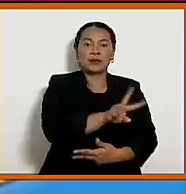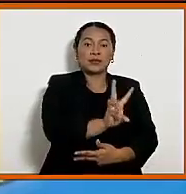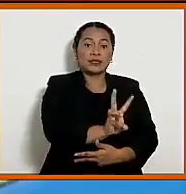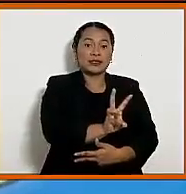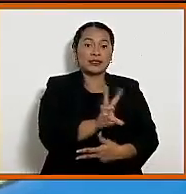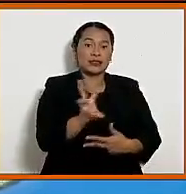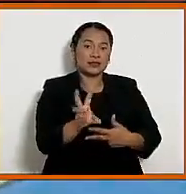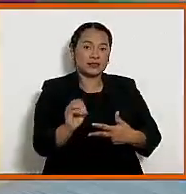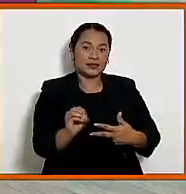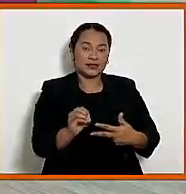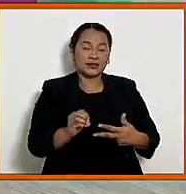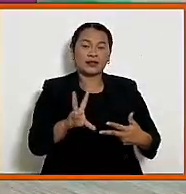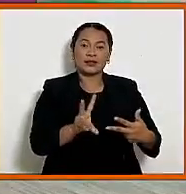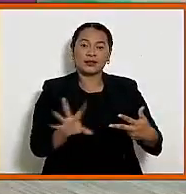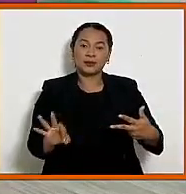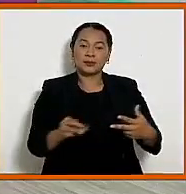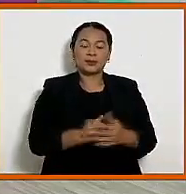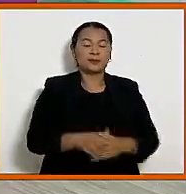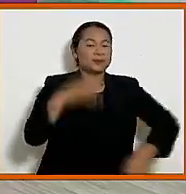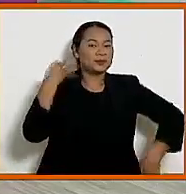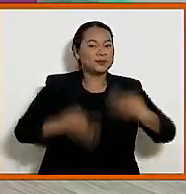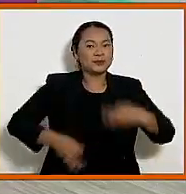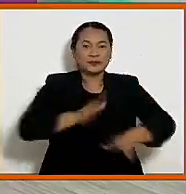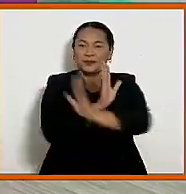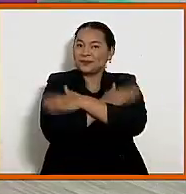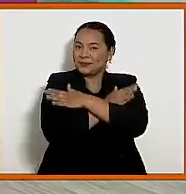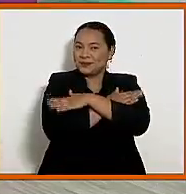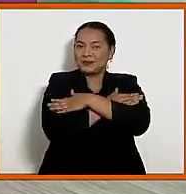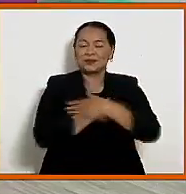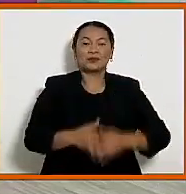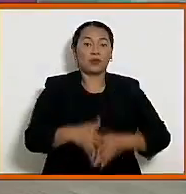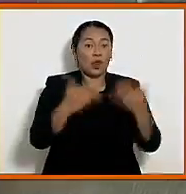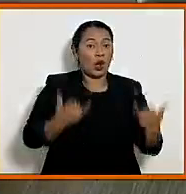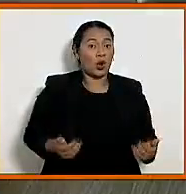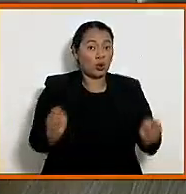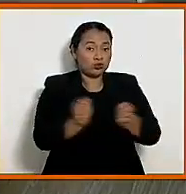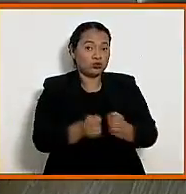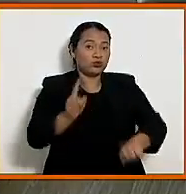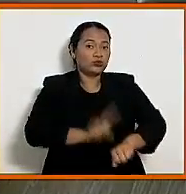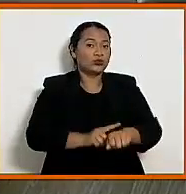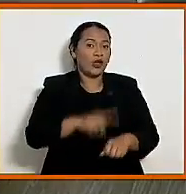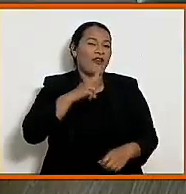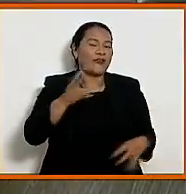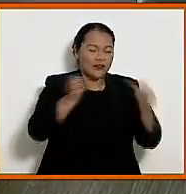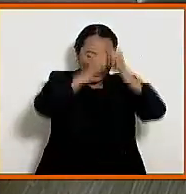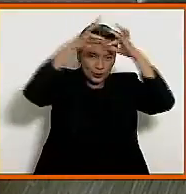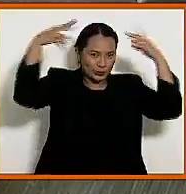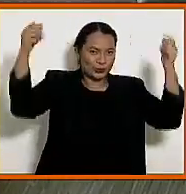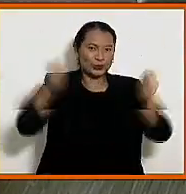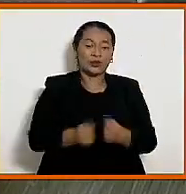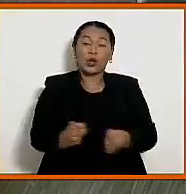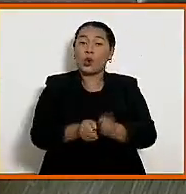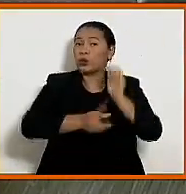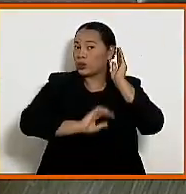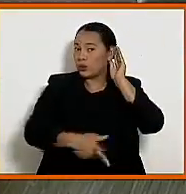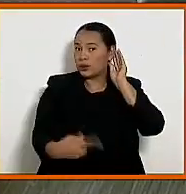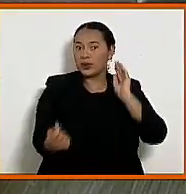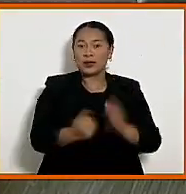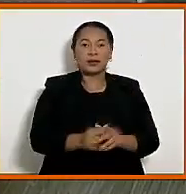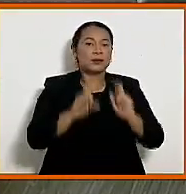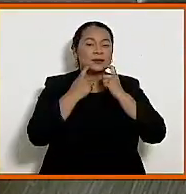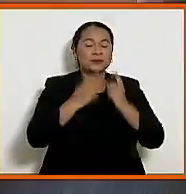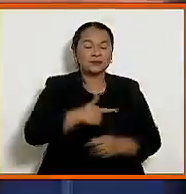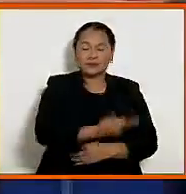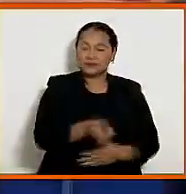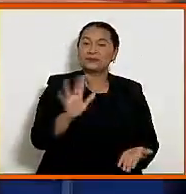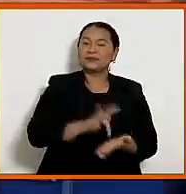26, 60 y 79. Felicidades. Ahora acompáñanos a hacer de tus sueños una realidad en Diaria con Tatiana. Muchas